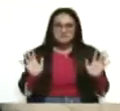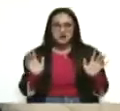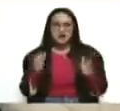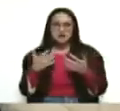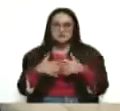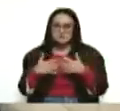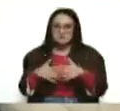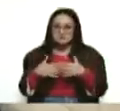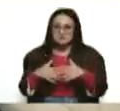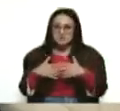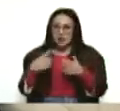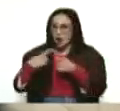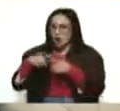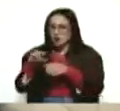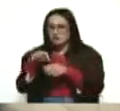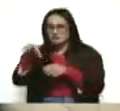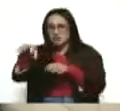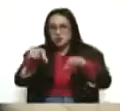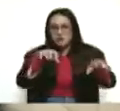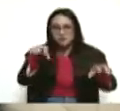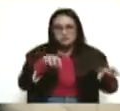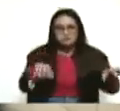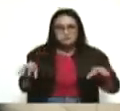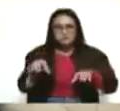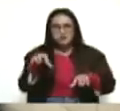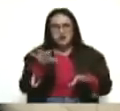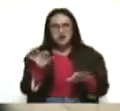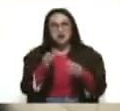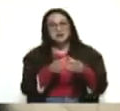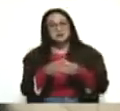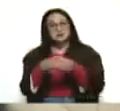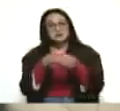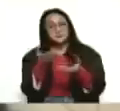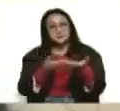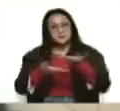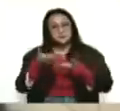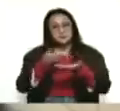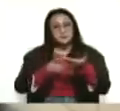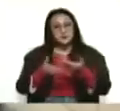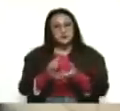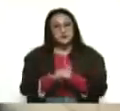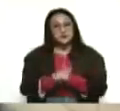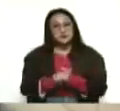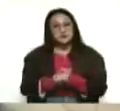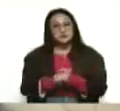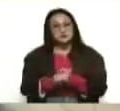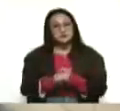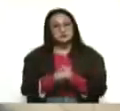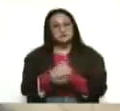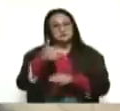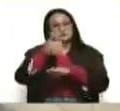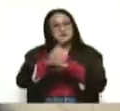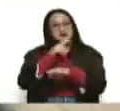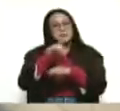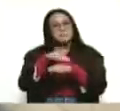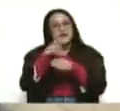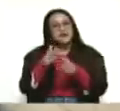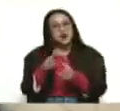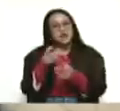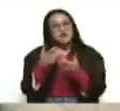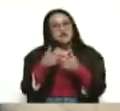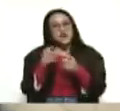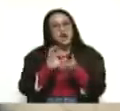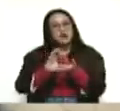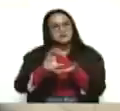industria pesada en otro. Entonces, a través de la Comisión de Armonización, cuyo ente rector es el Ministerio de Finanzas,